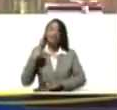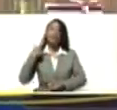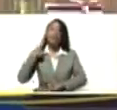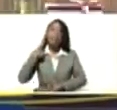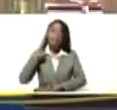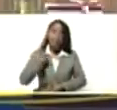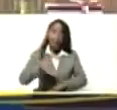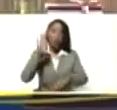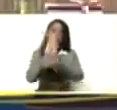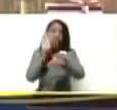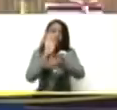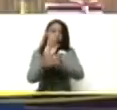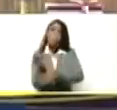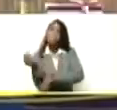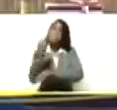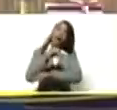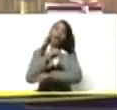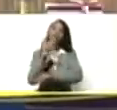venezuela